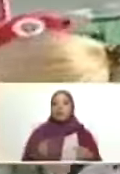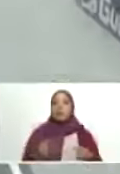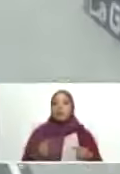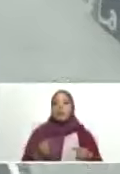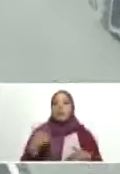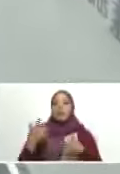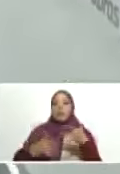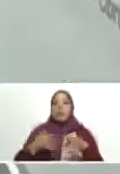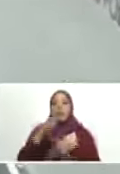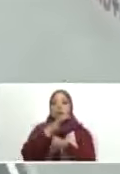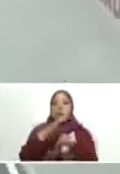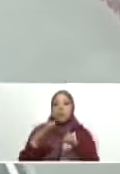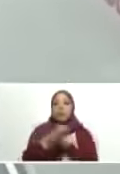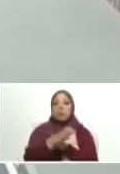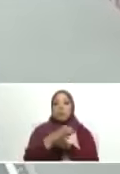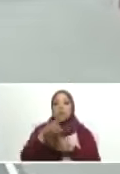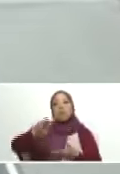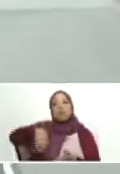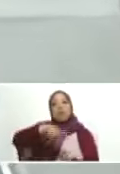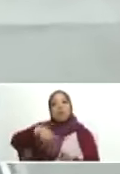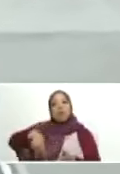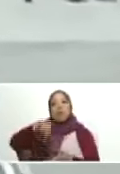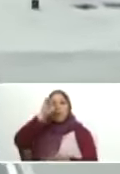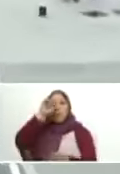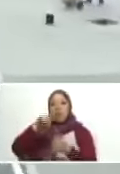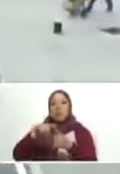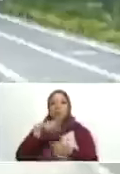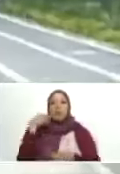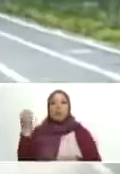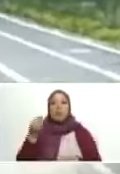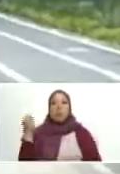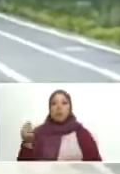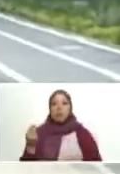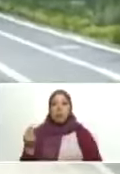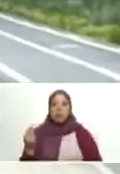con la cultura, con el baile, con la belleza, con la juventud.